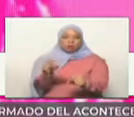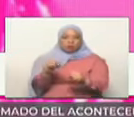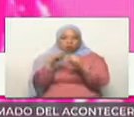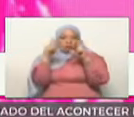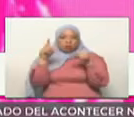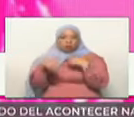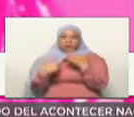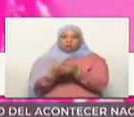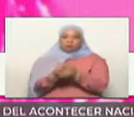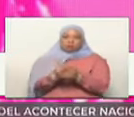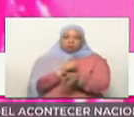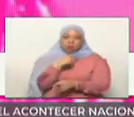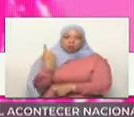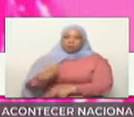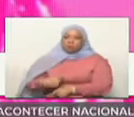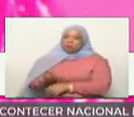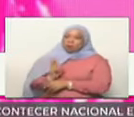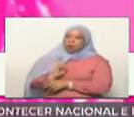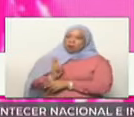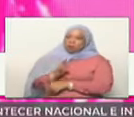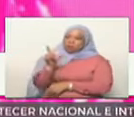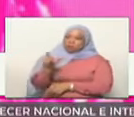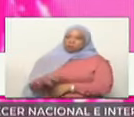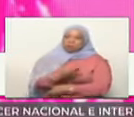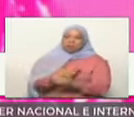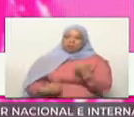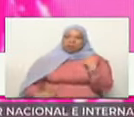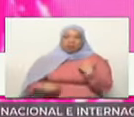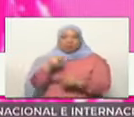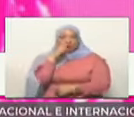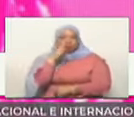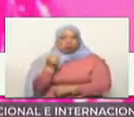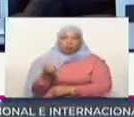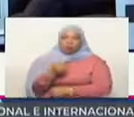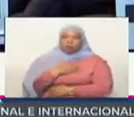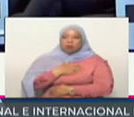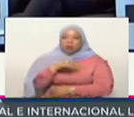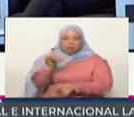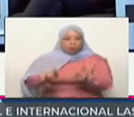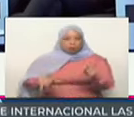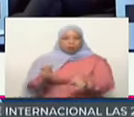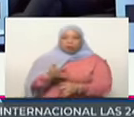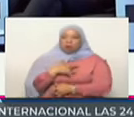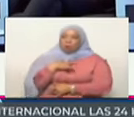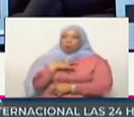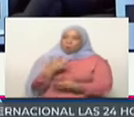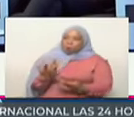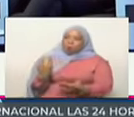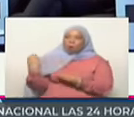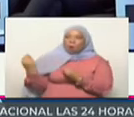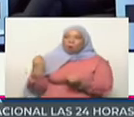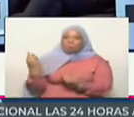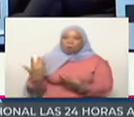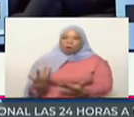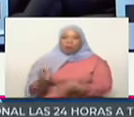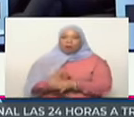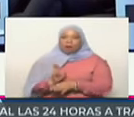porque de pronto apareció en Kazán un presidente que internacionalmente en los medios hegemónicos